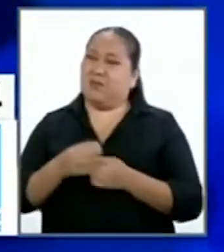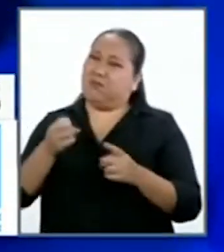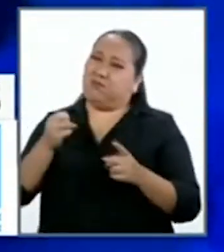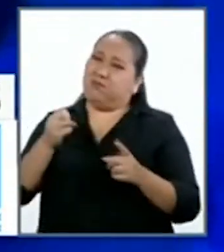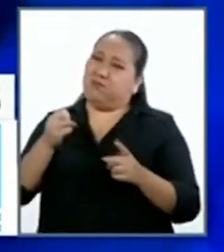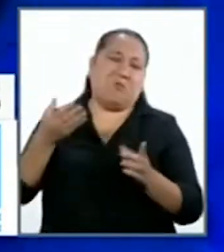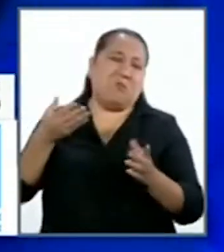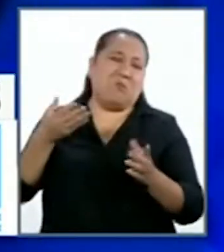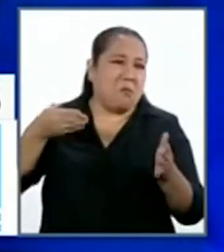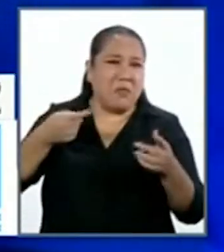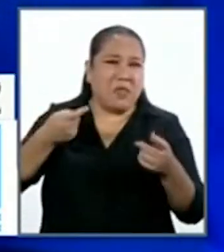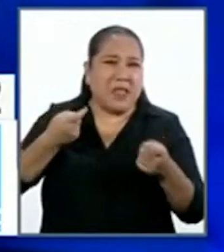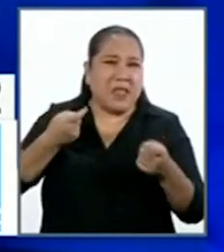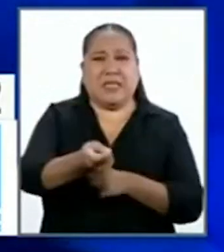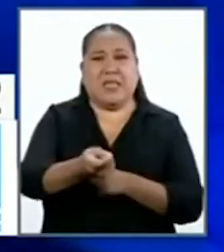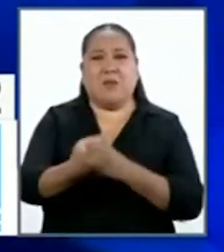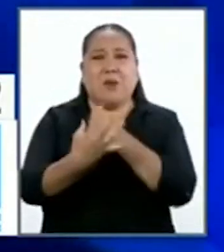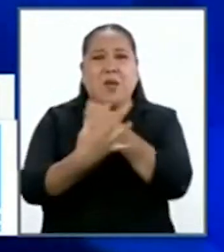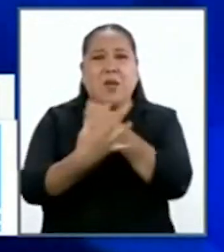y se va